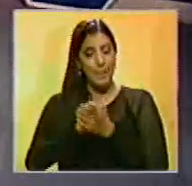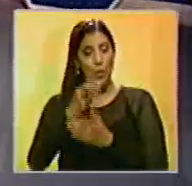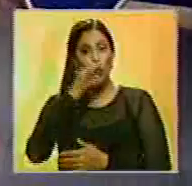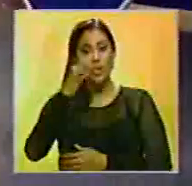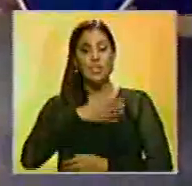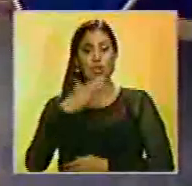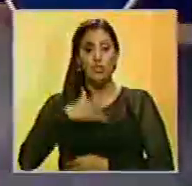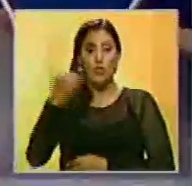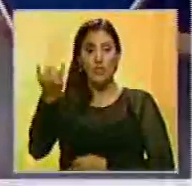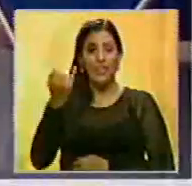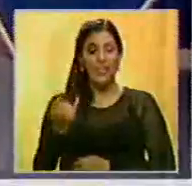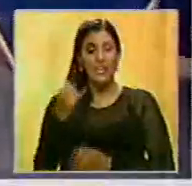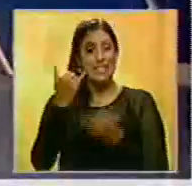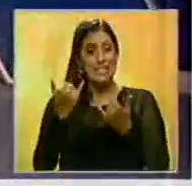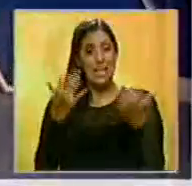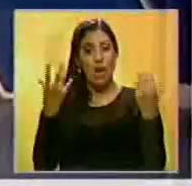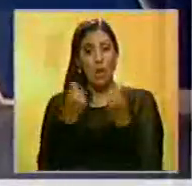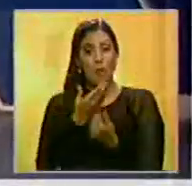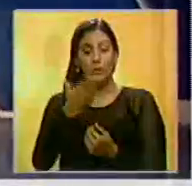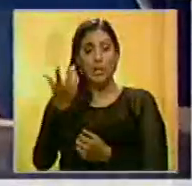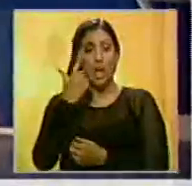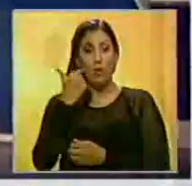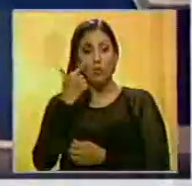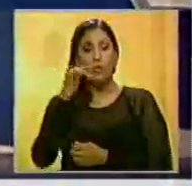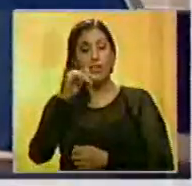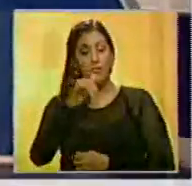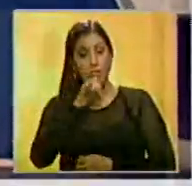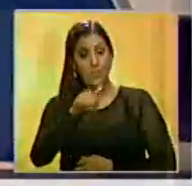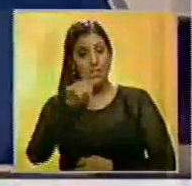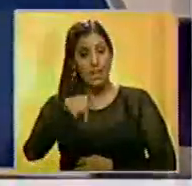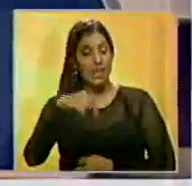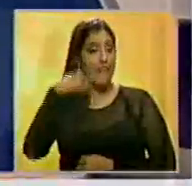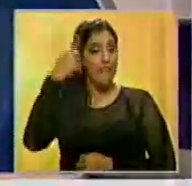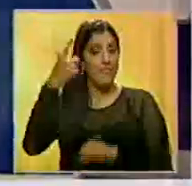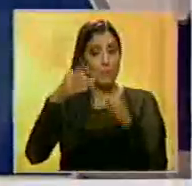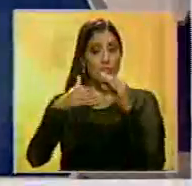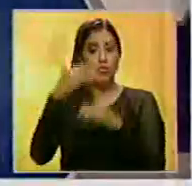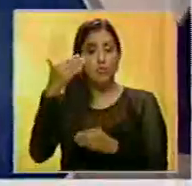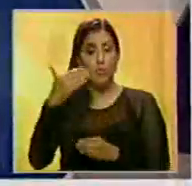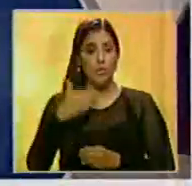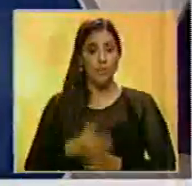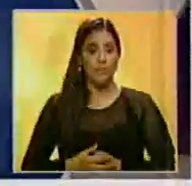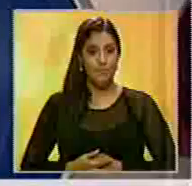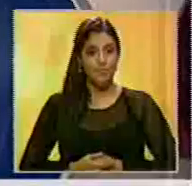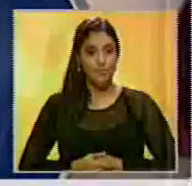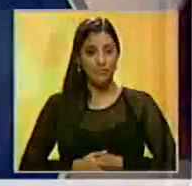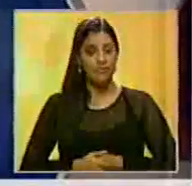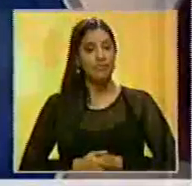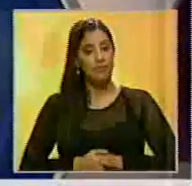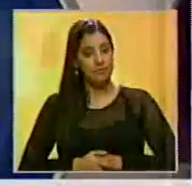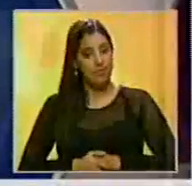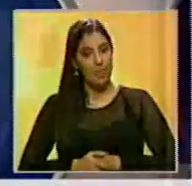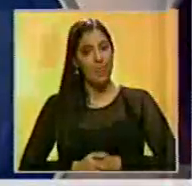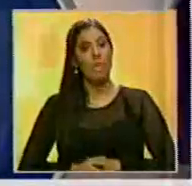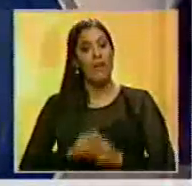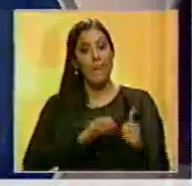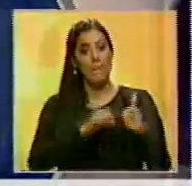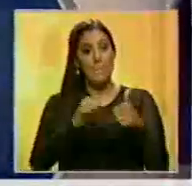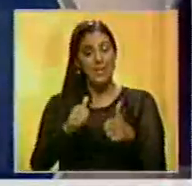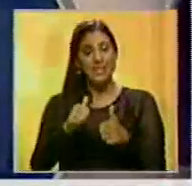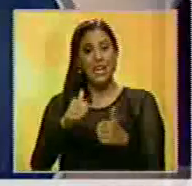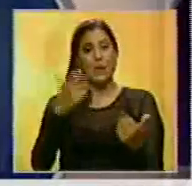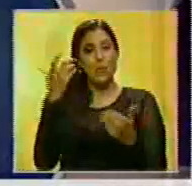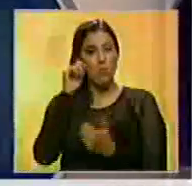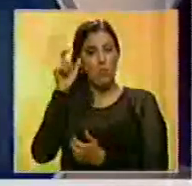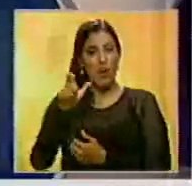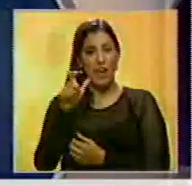Muy buenas tardes, yo soy Federica Guzmán y desde ya los estaré acompañando en nuestro acostumbrado recorrido por las noticias del entretenimiento aquí en Estrenos y Estrellas. Comenzamos con